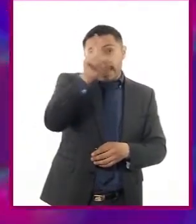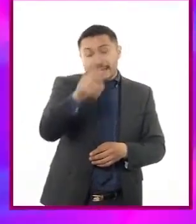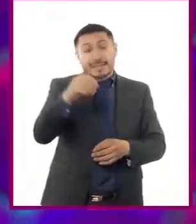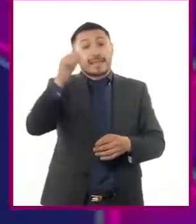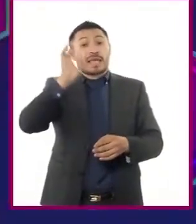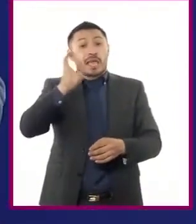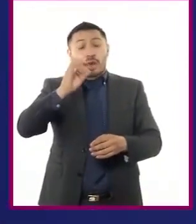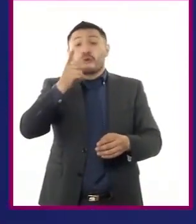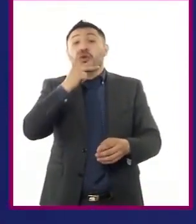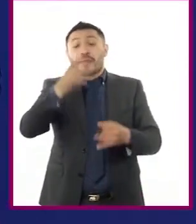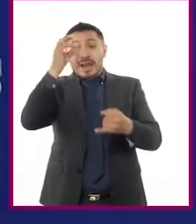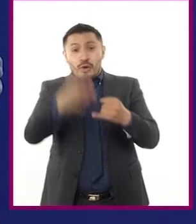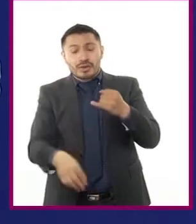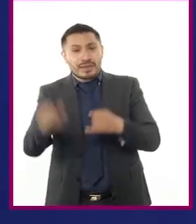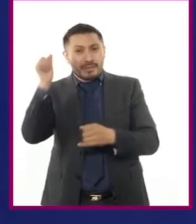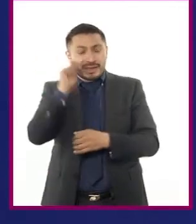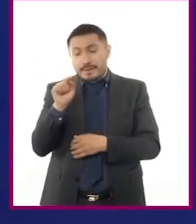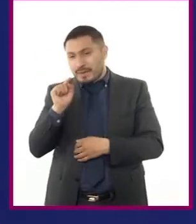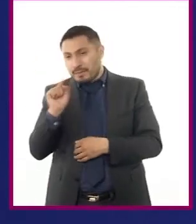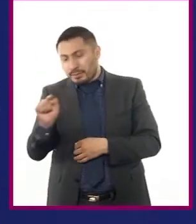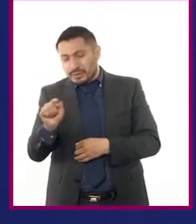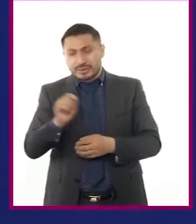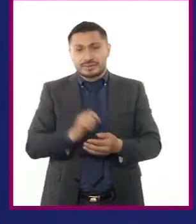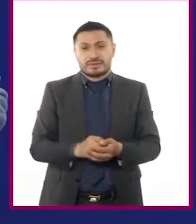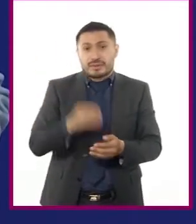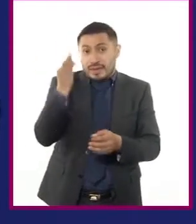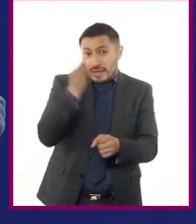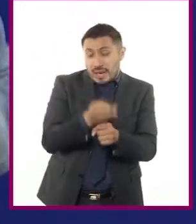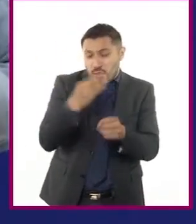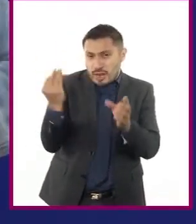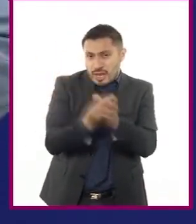Leslie. Ya estamos acercándonos al cierre de